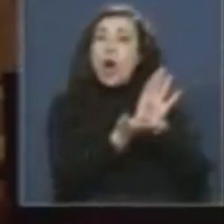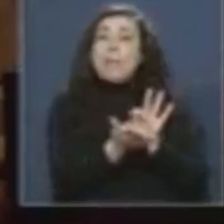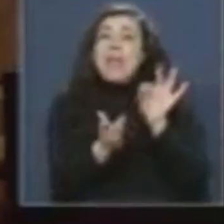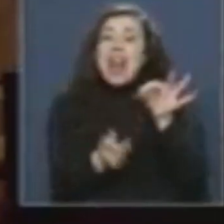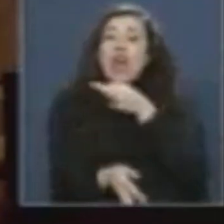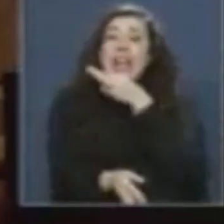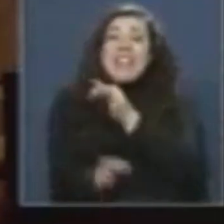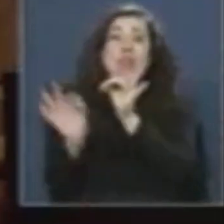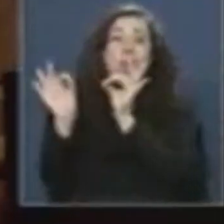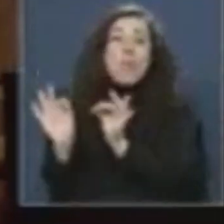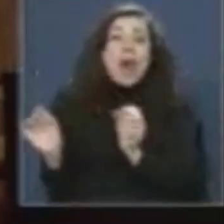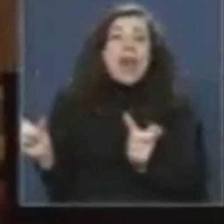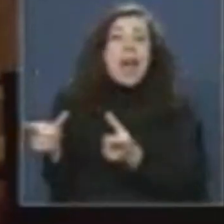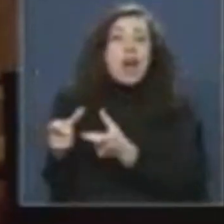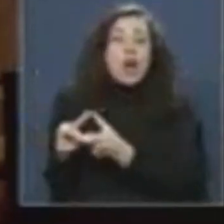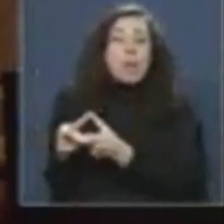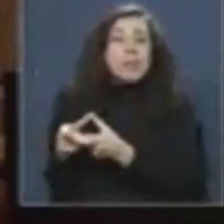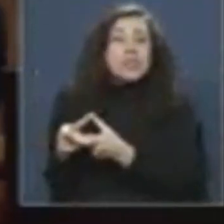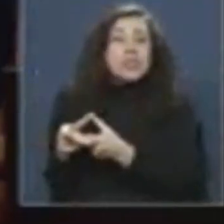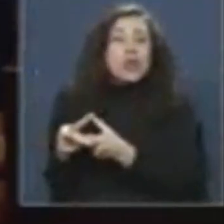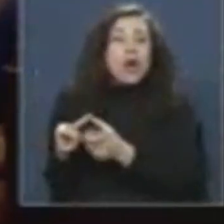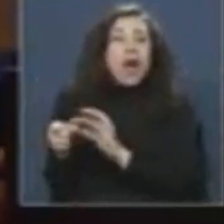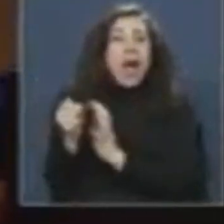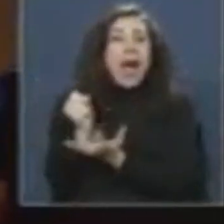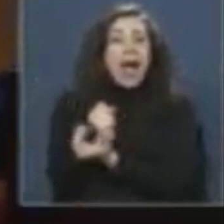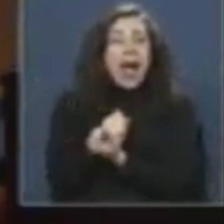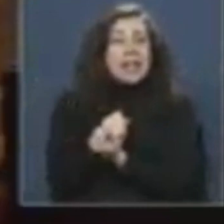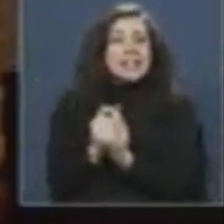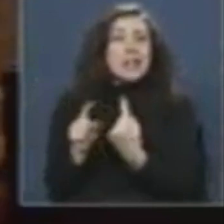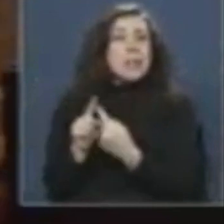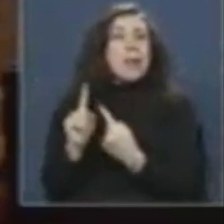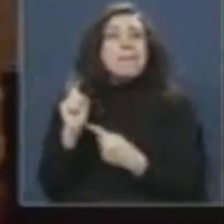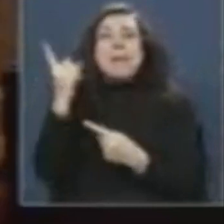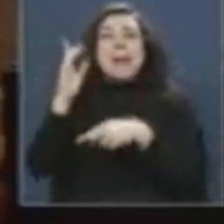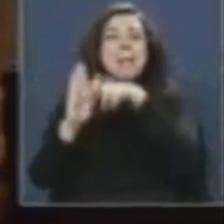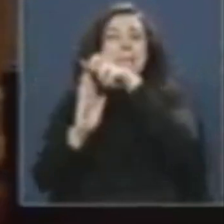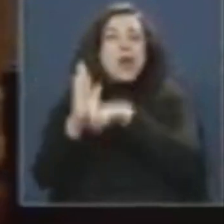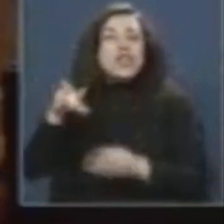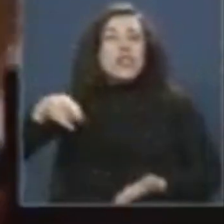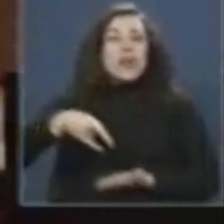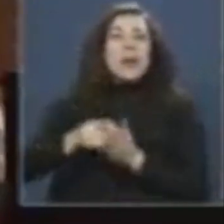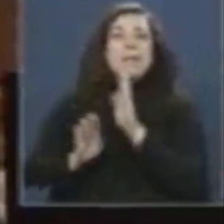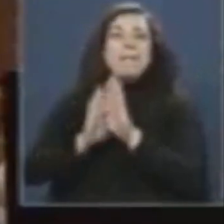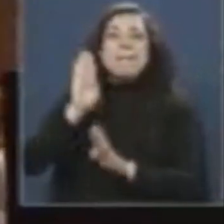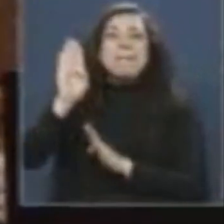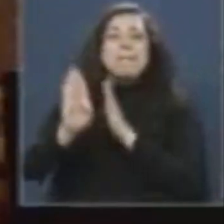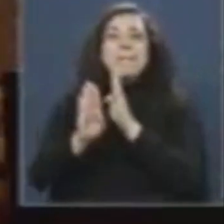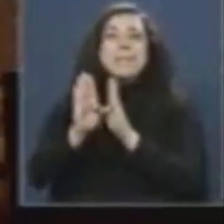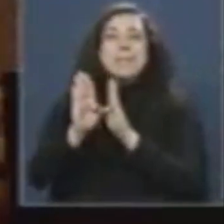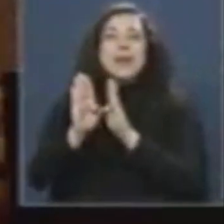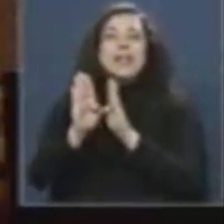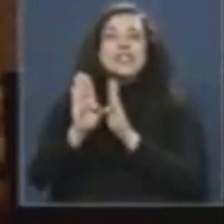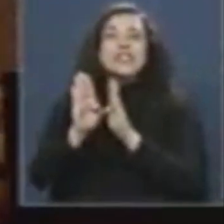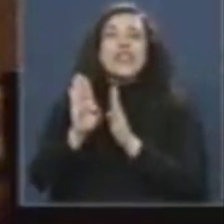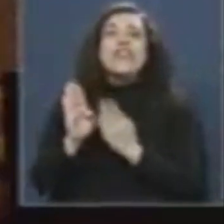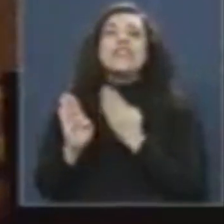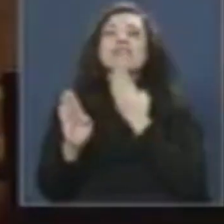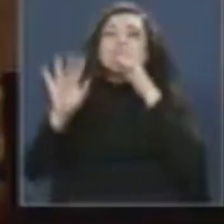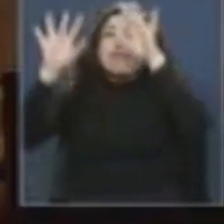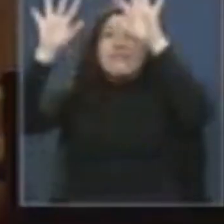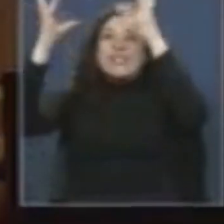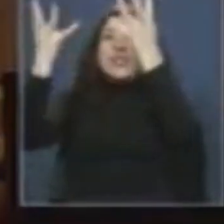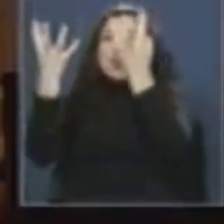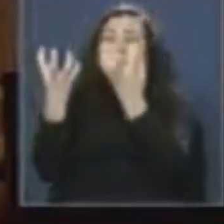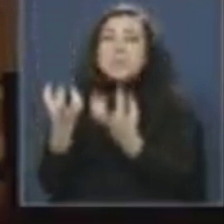que ella había dicho en la Comisión de Hacienda a propósito del proyecto original de protección de glaciares que presentamos en 2014 con un grupo